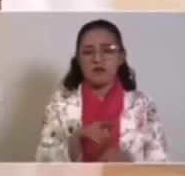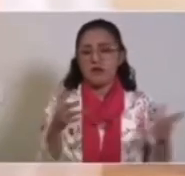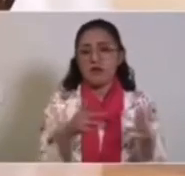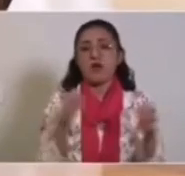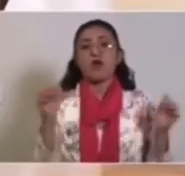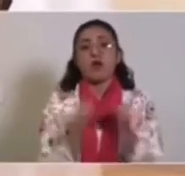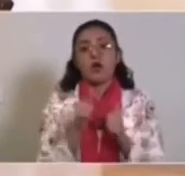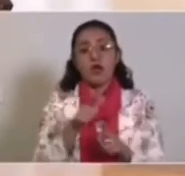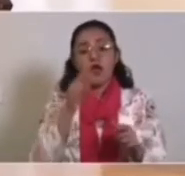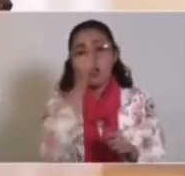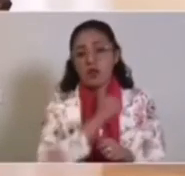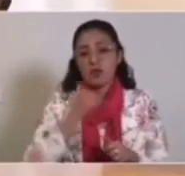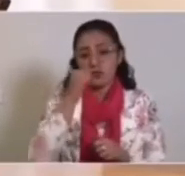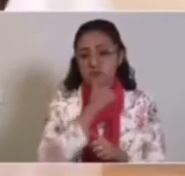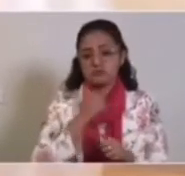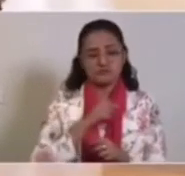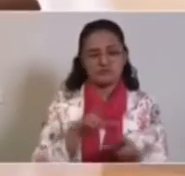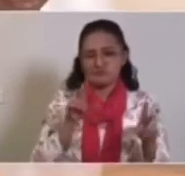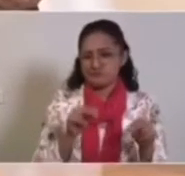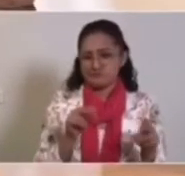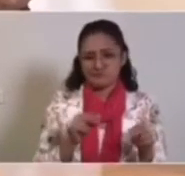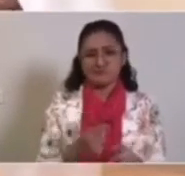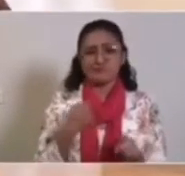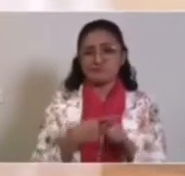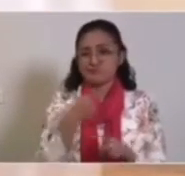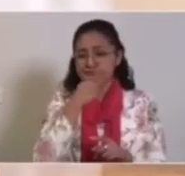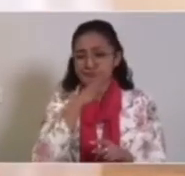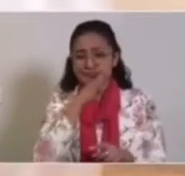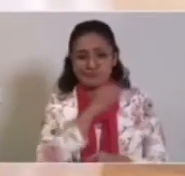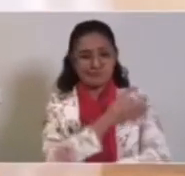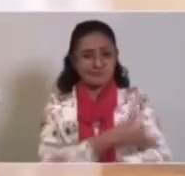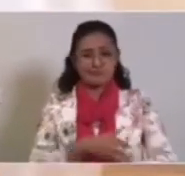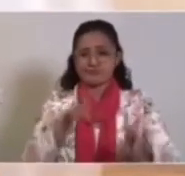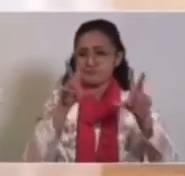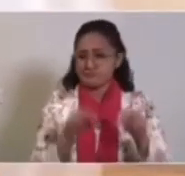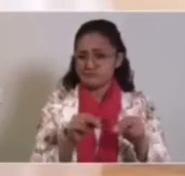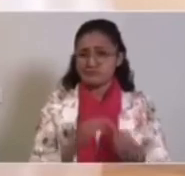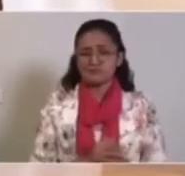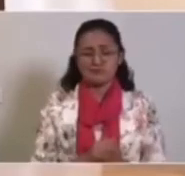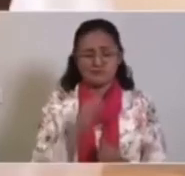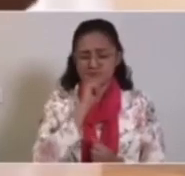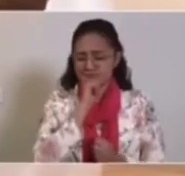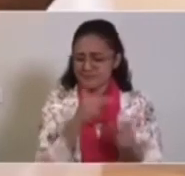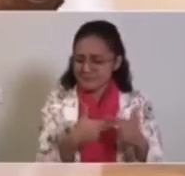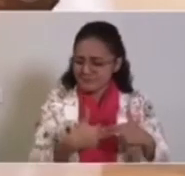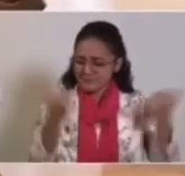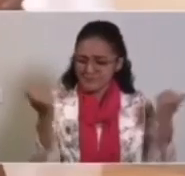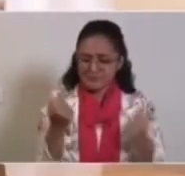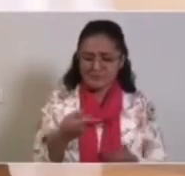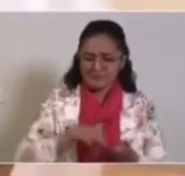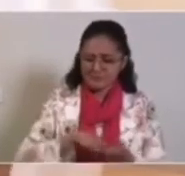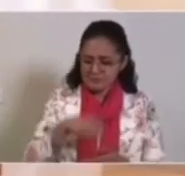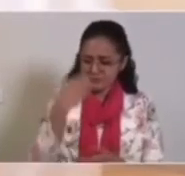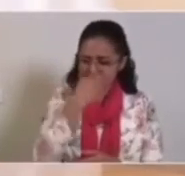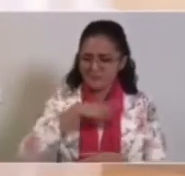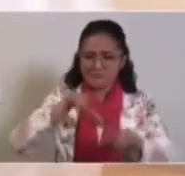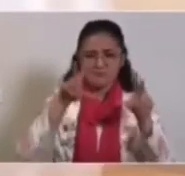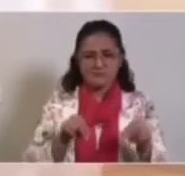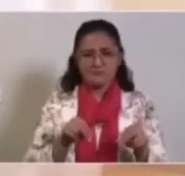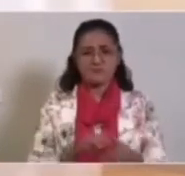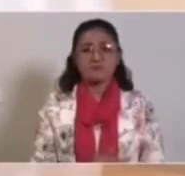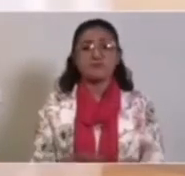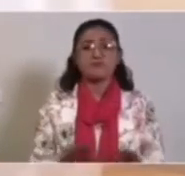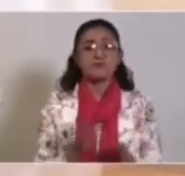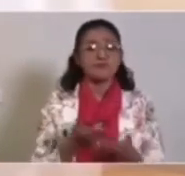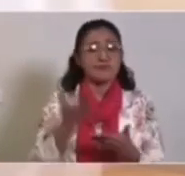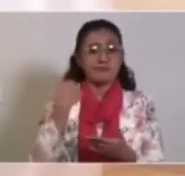con los alumnos y ópera con los padres de familia nadie en las escuelas como